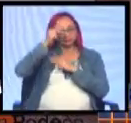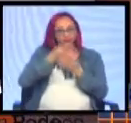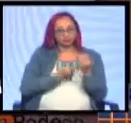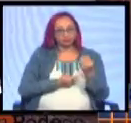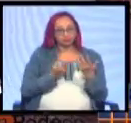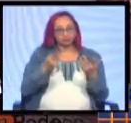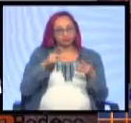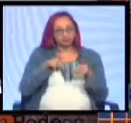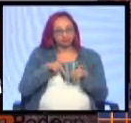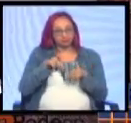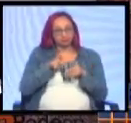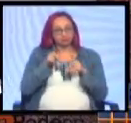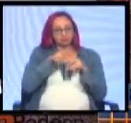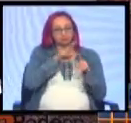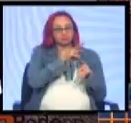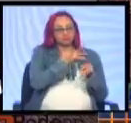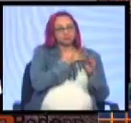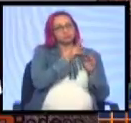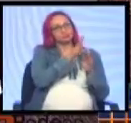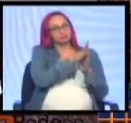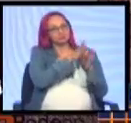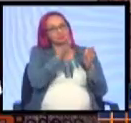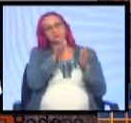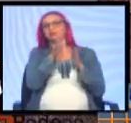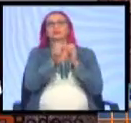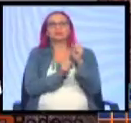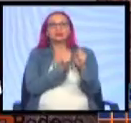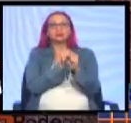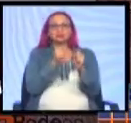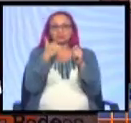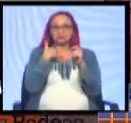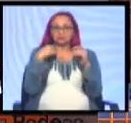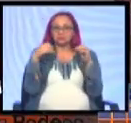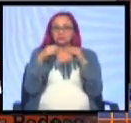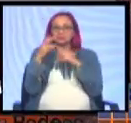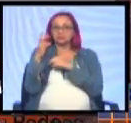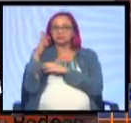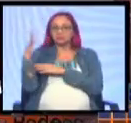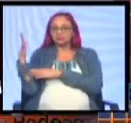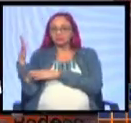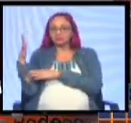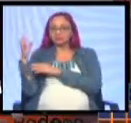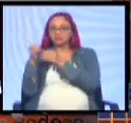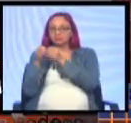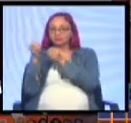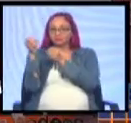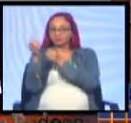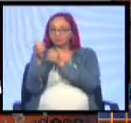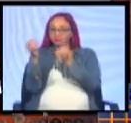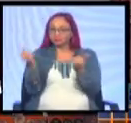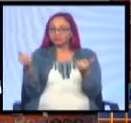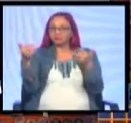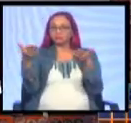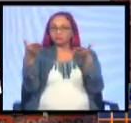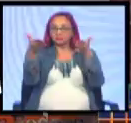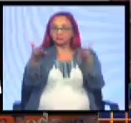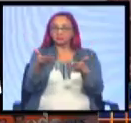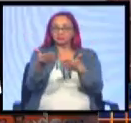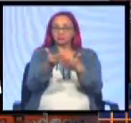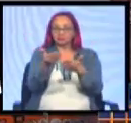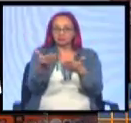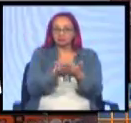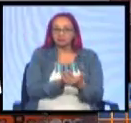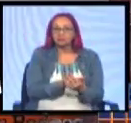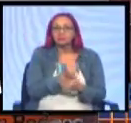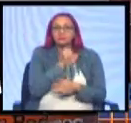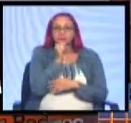discapacidad, personas hasta 60, 65 años. Tenemos más de 75 organizaciones a las que les llevamos recursos,